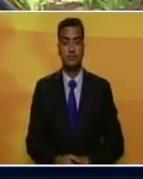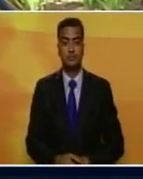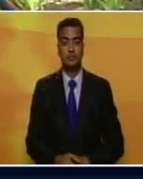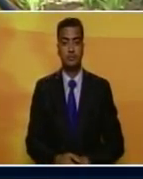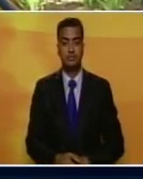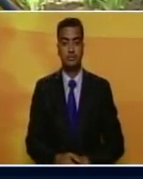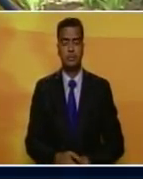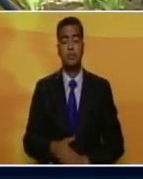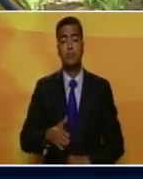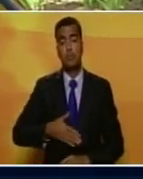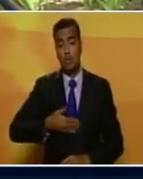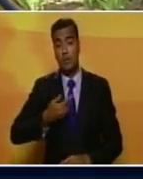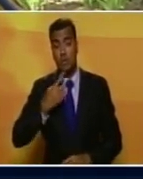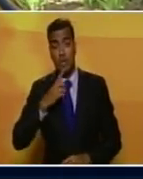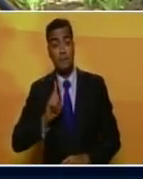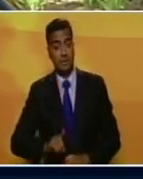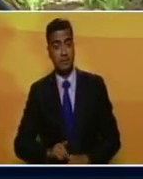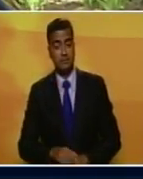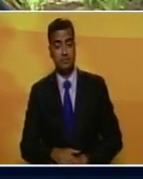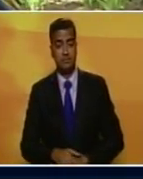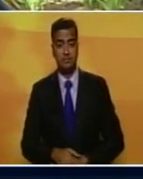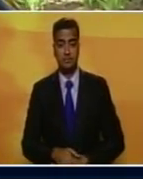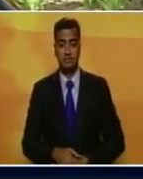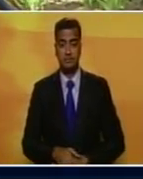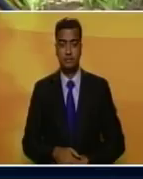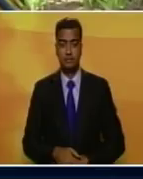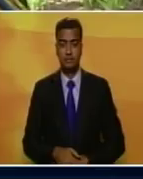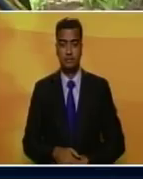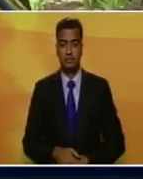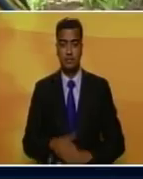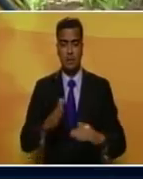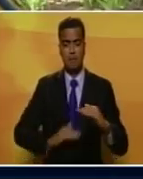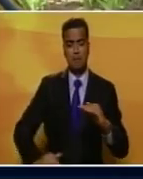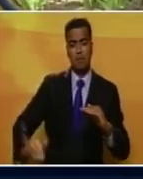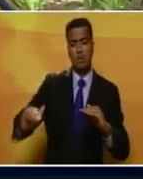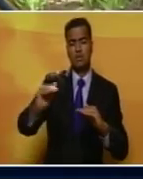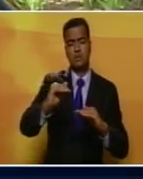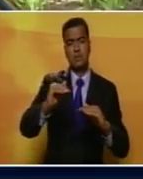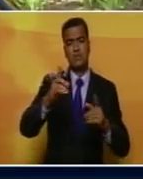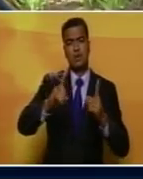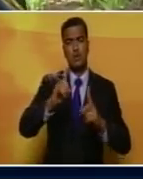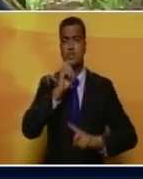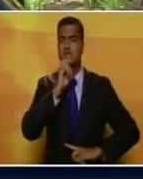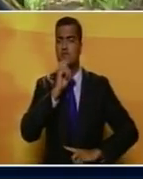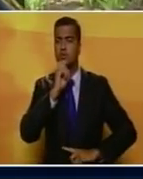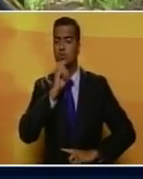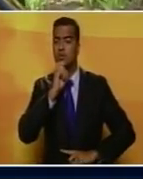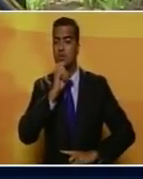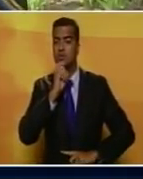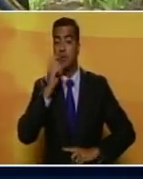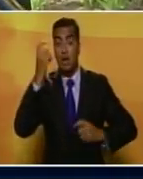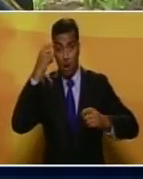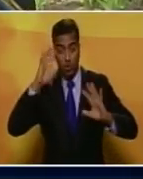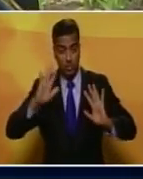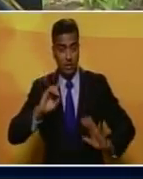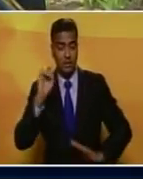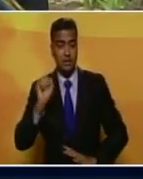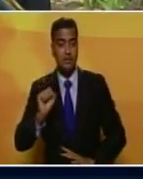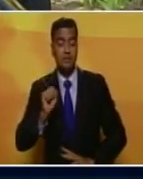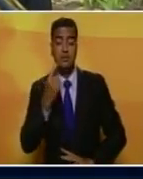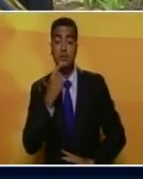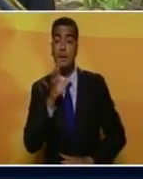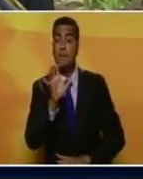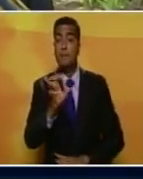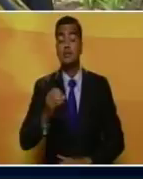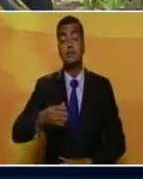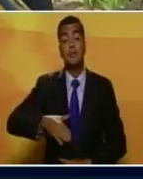vida, del desabastecimiento. Eduardo Fernández espera que líderes opositores logren acuerdos favorables sobre las garantías electorales en los